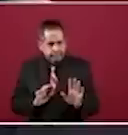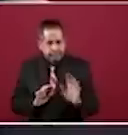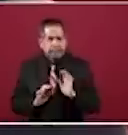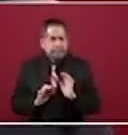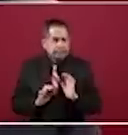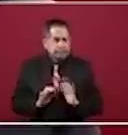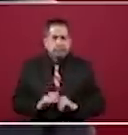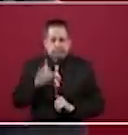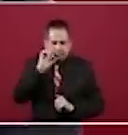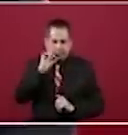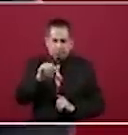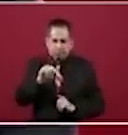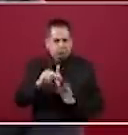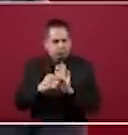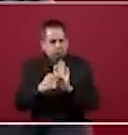Entonces, mañana